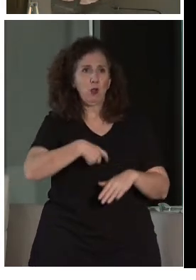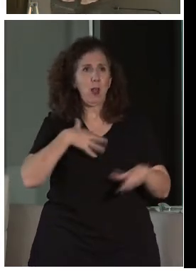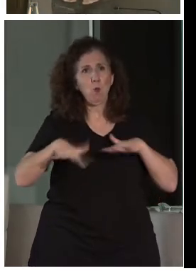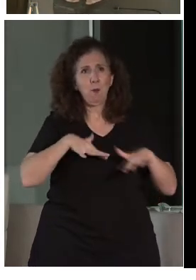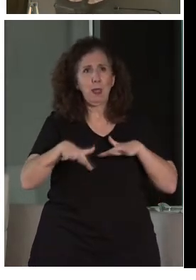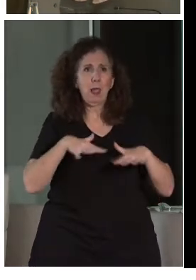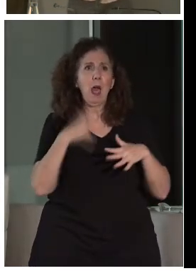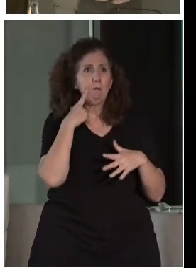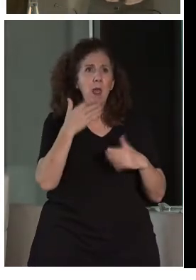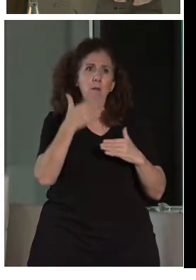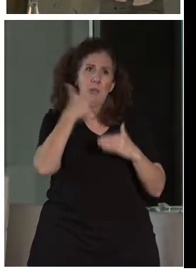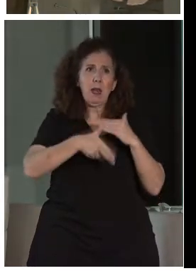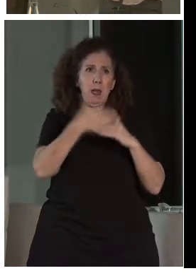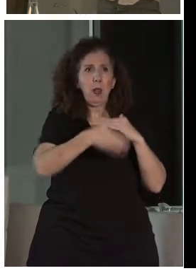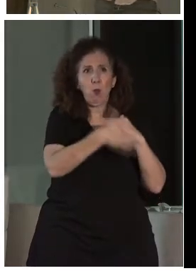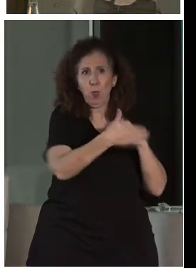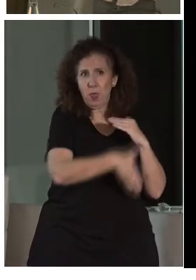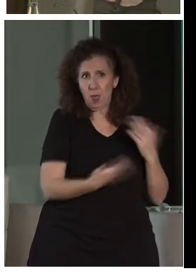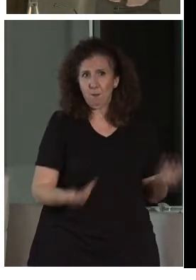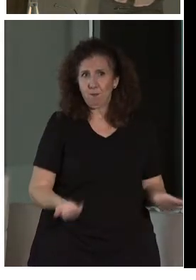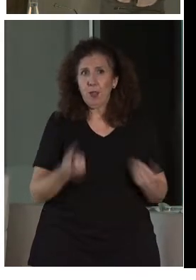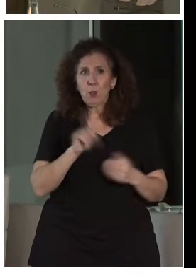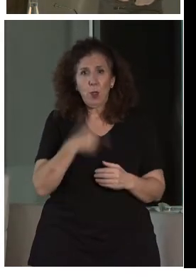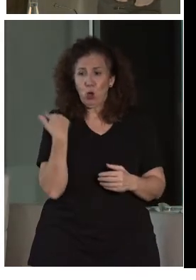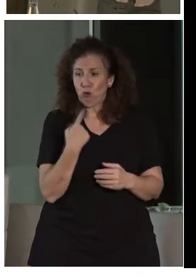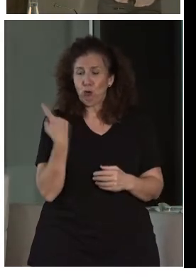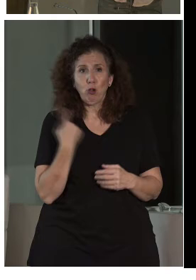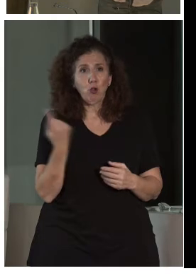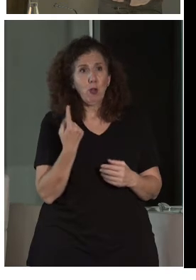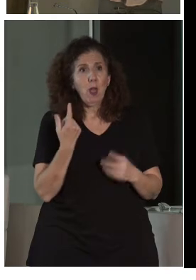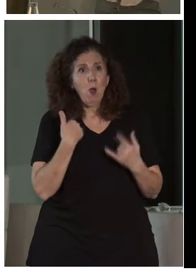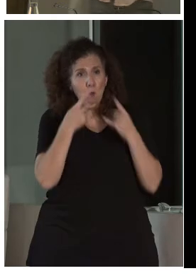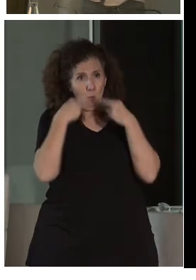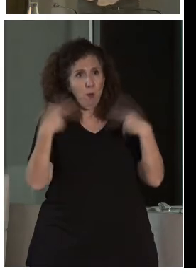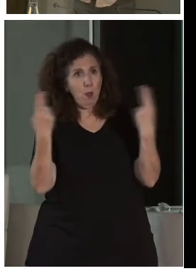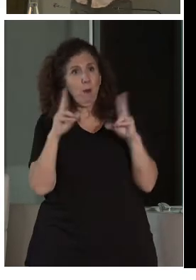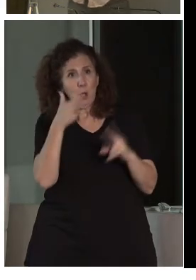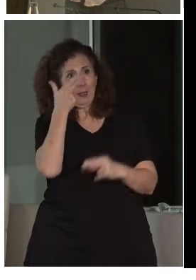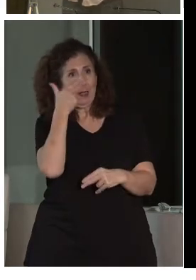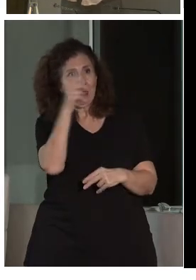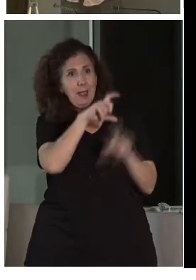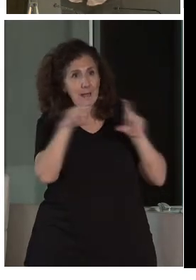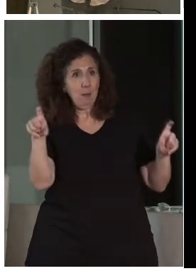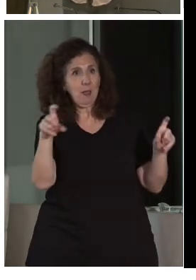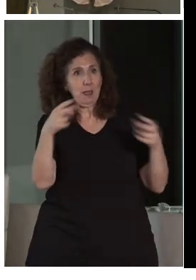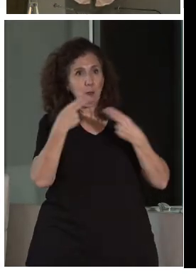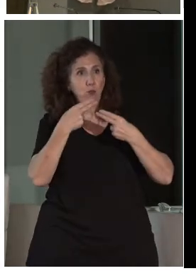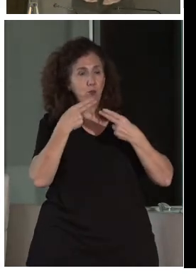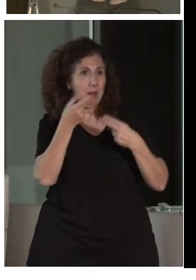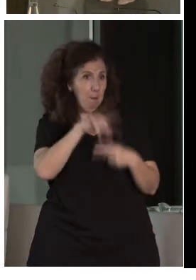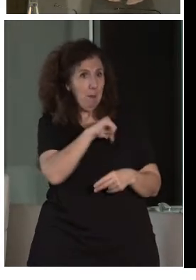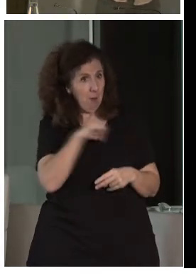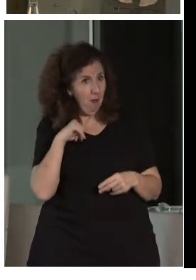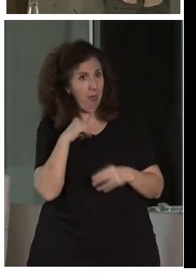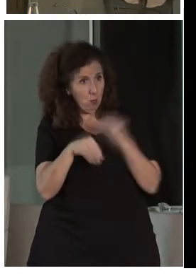que nosotros somos una administración pública, pero lo ideal es que también las empresas privadas de La Gomera o de donde sea ofrezcan este servicio, porque al final